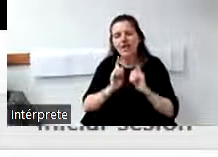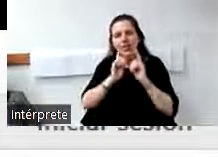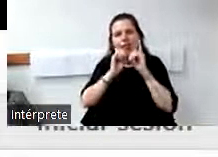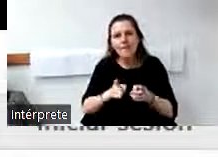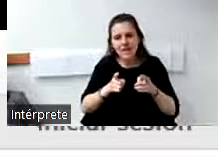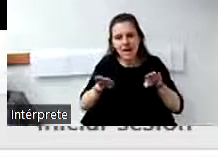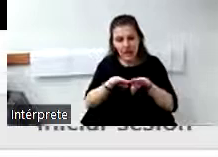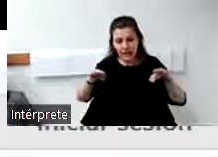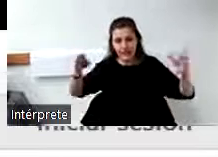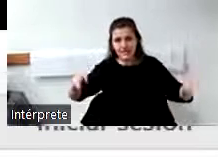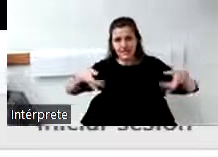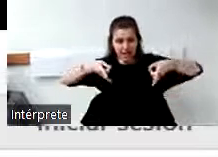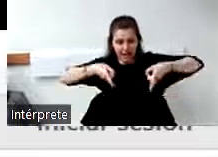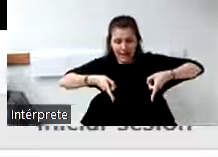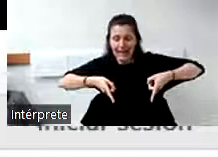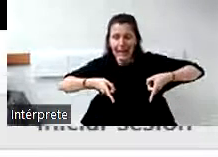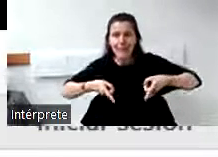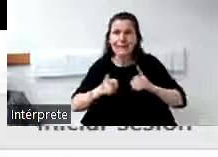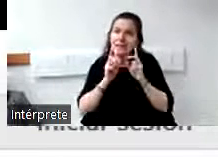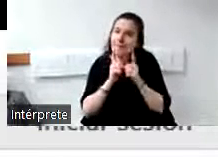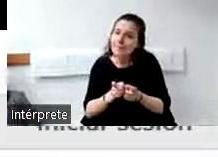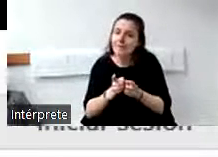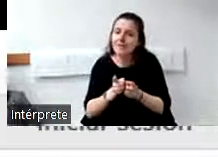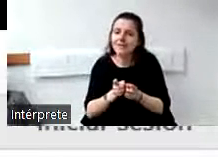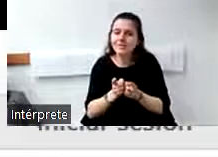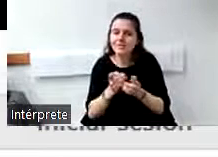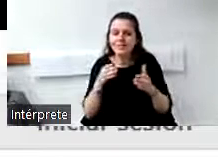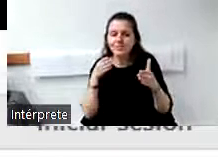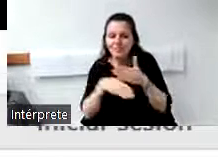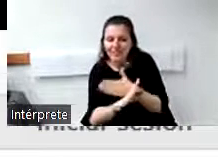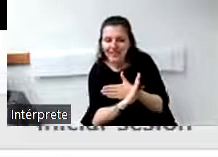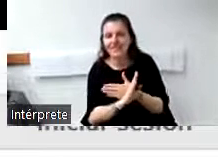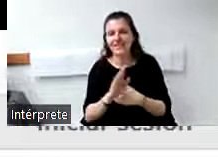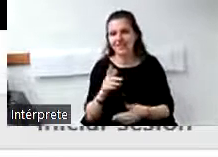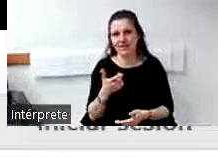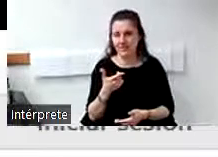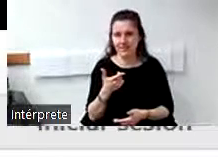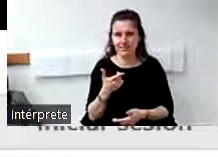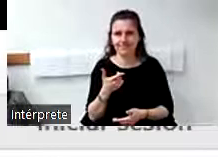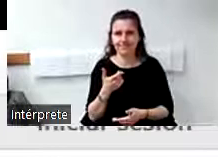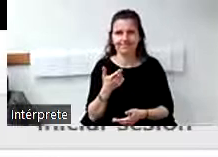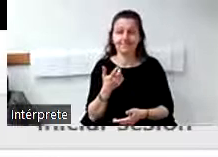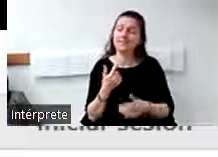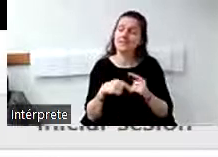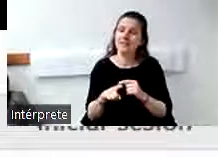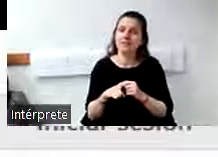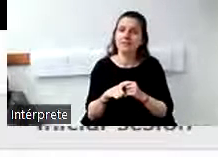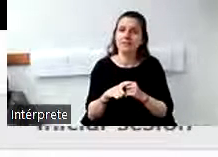motrices. No sé, en fin, hay cosas para corregir importantes que es necesario